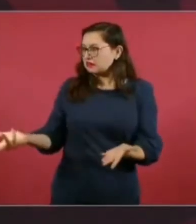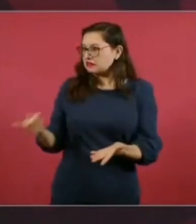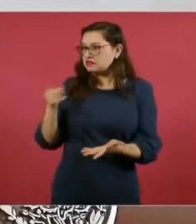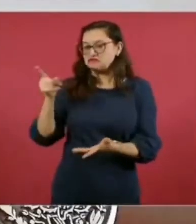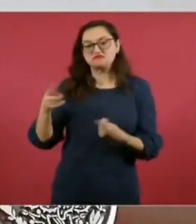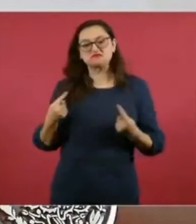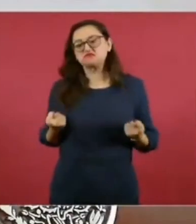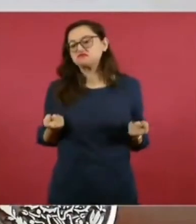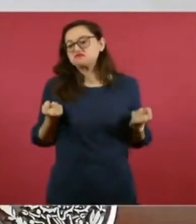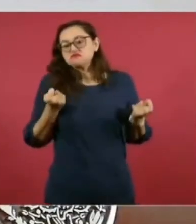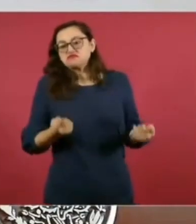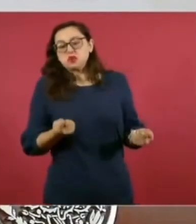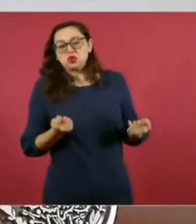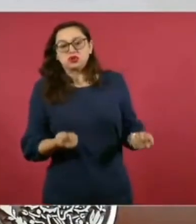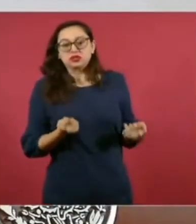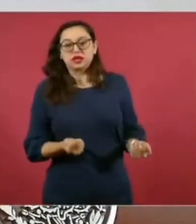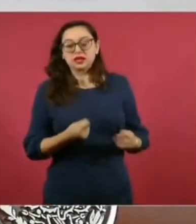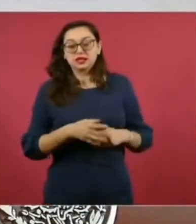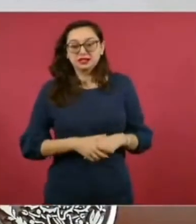tener facultades,